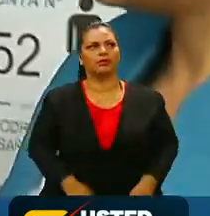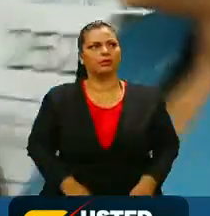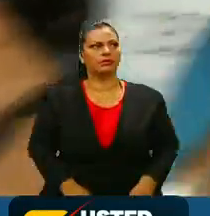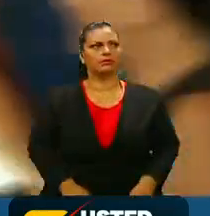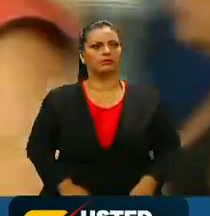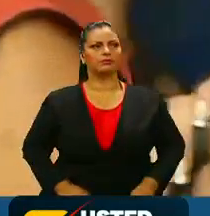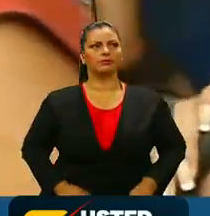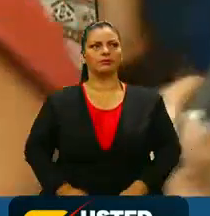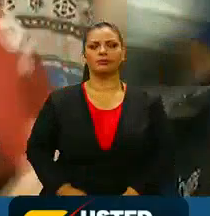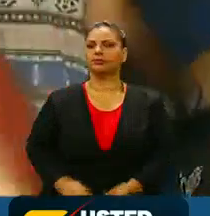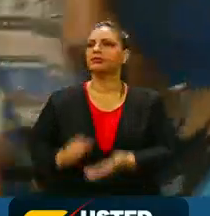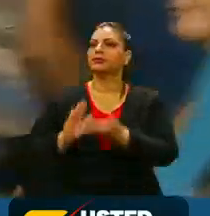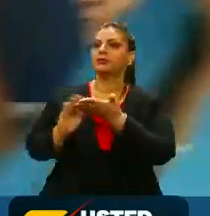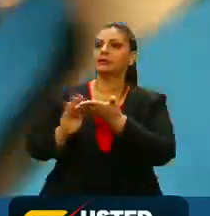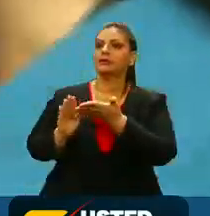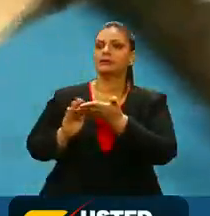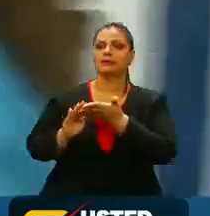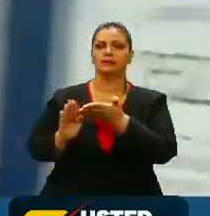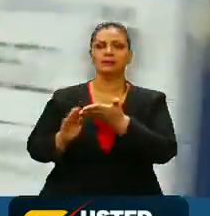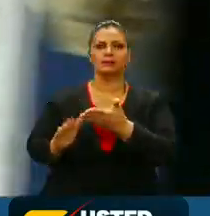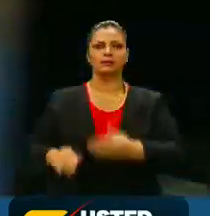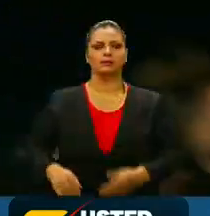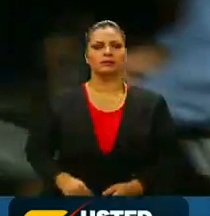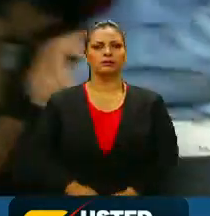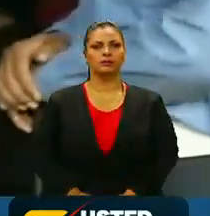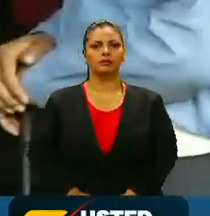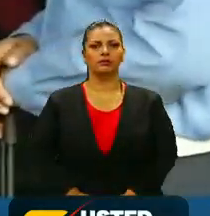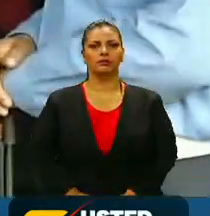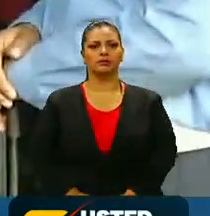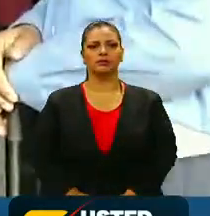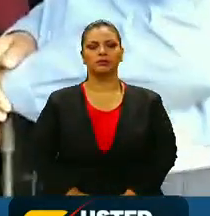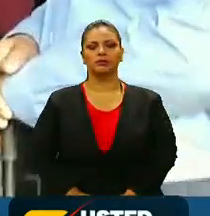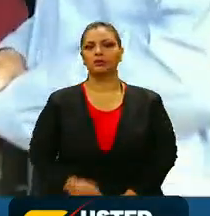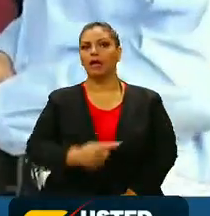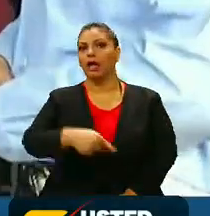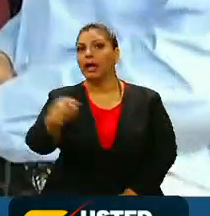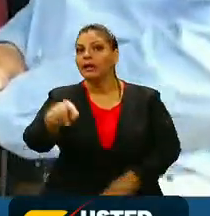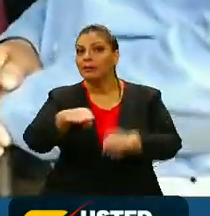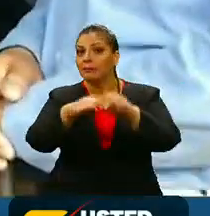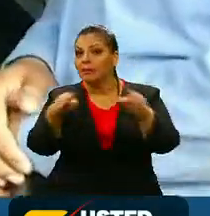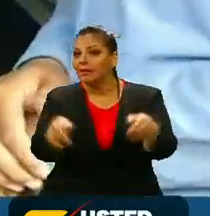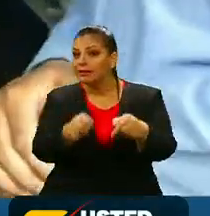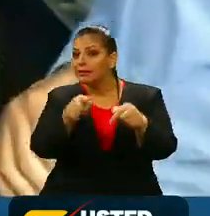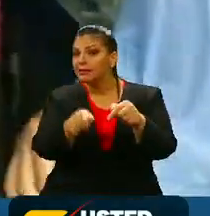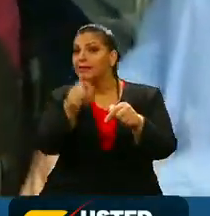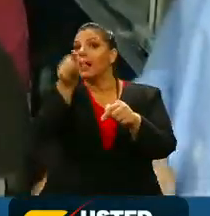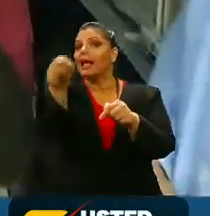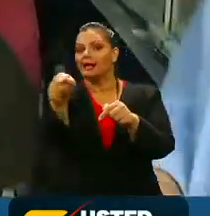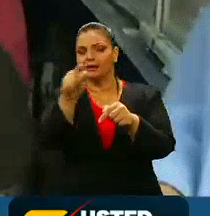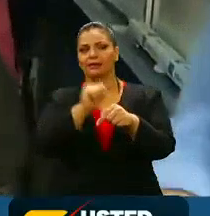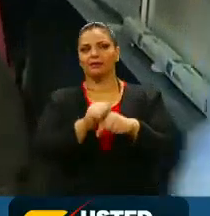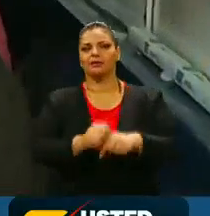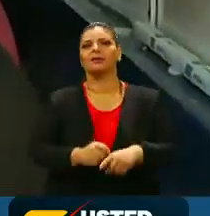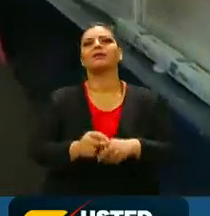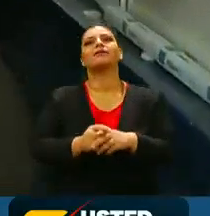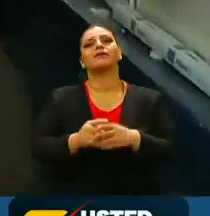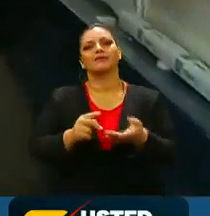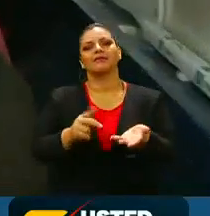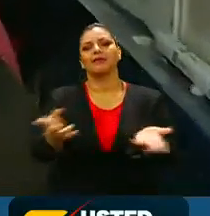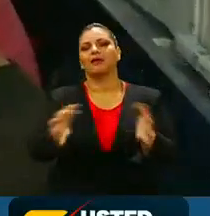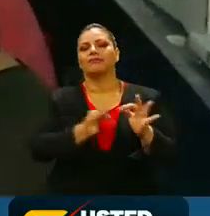Disculpa. Y parece ser que... La segunda mesa, de aquí la segunda. La de allá. Ahí estamos escuchando que les están